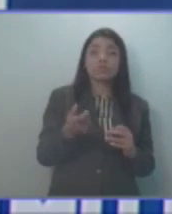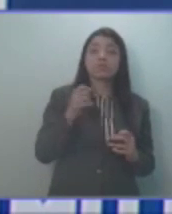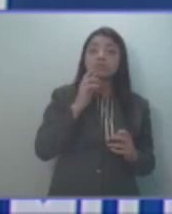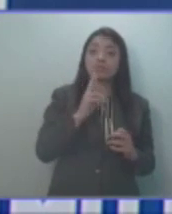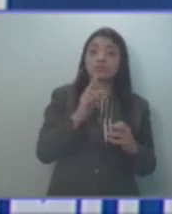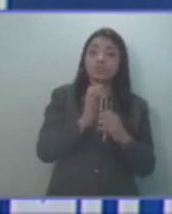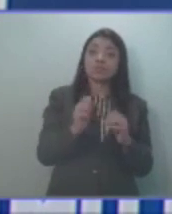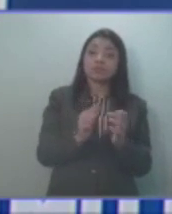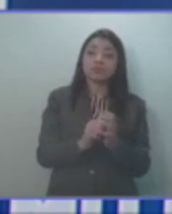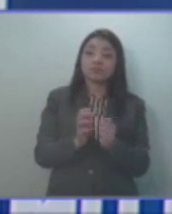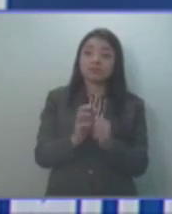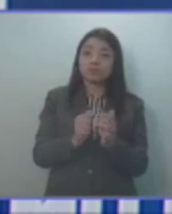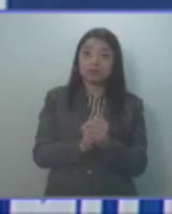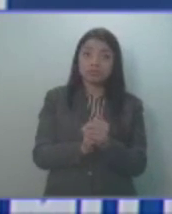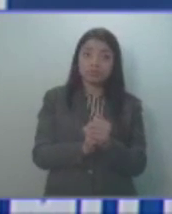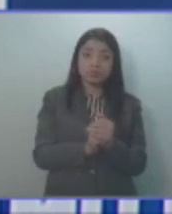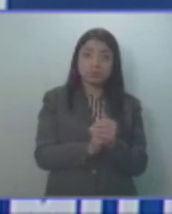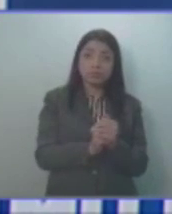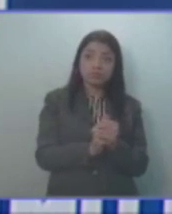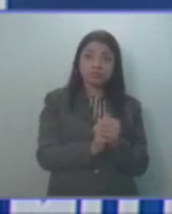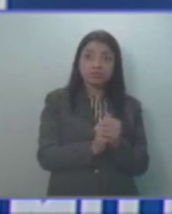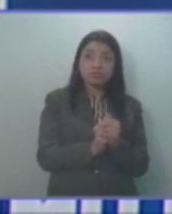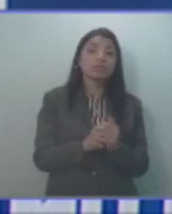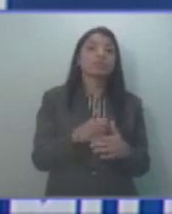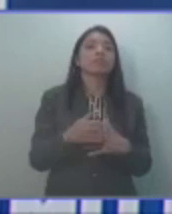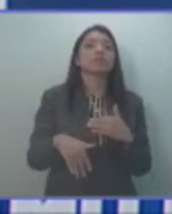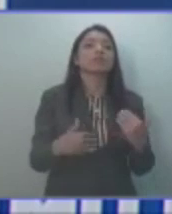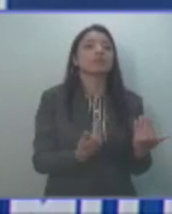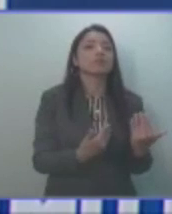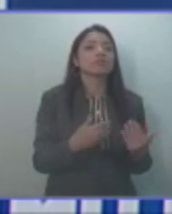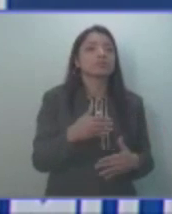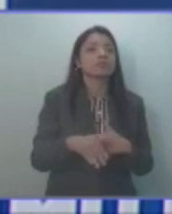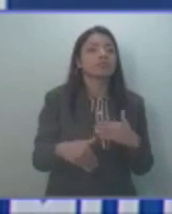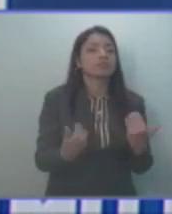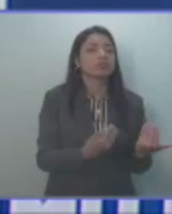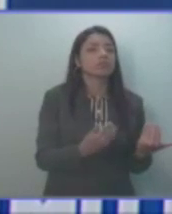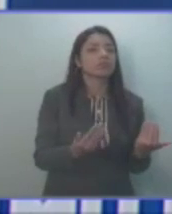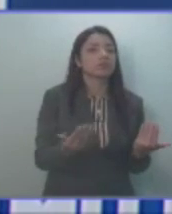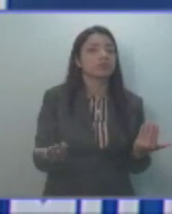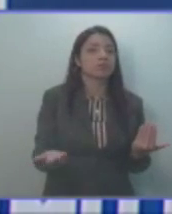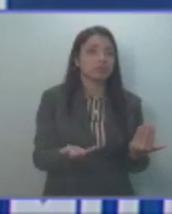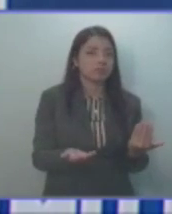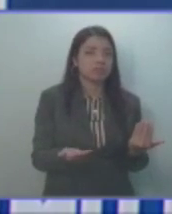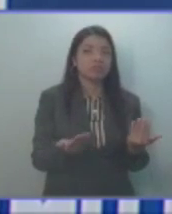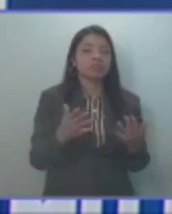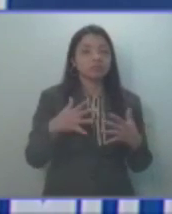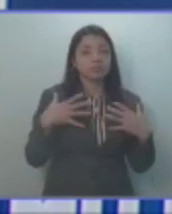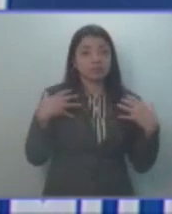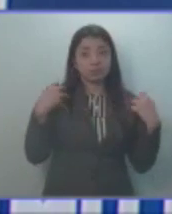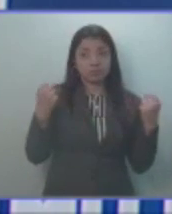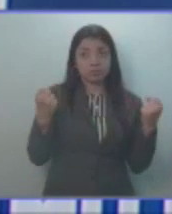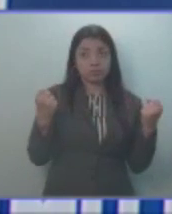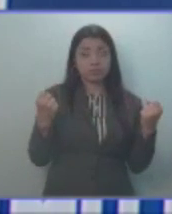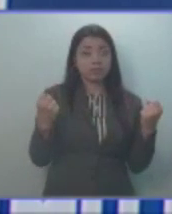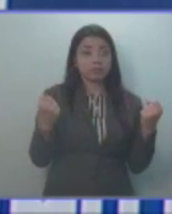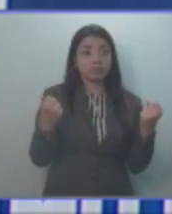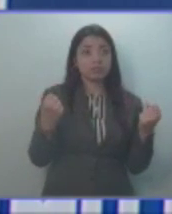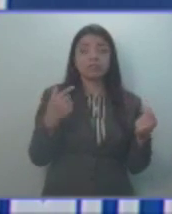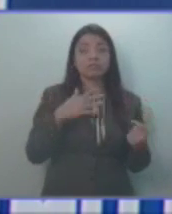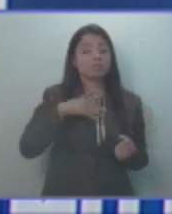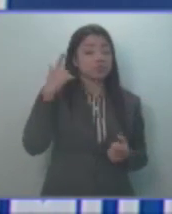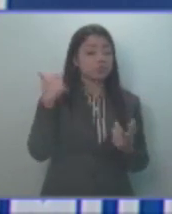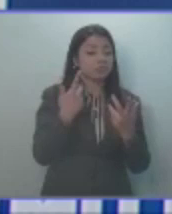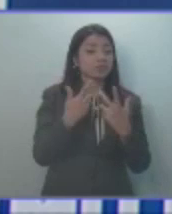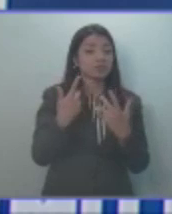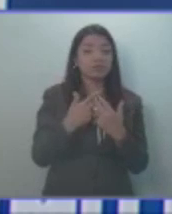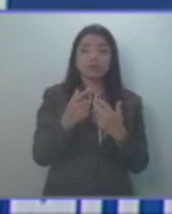los problemas de calidad de aire y reducir las emisiones salud pública ya lo ha manifestado mi colega